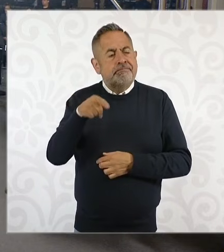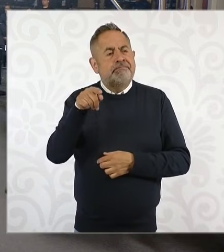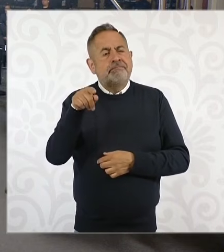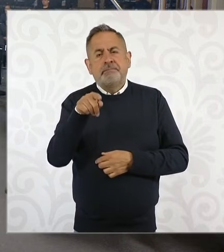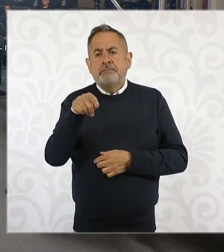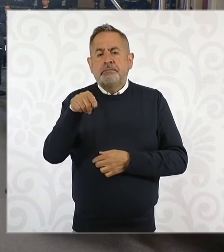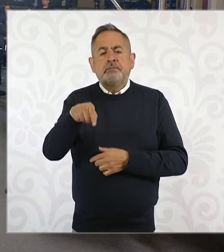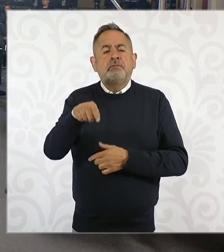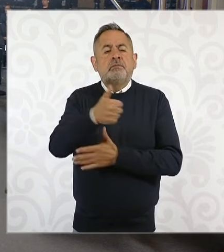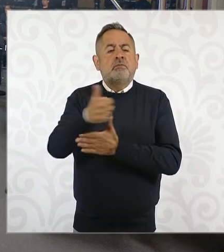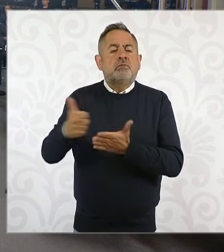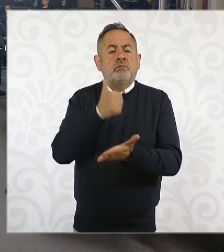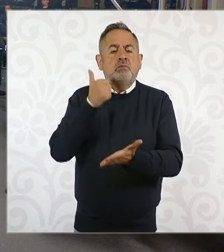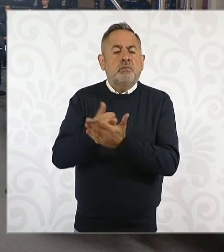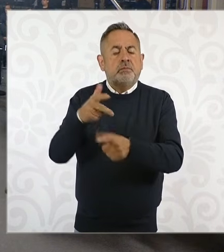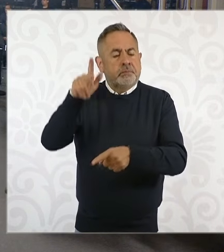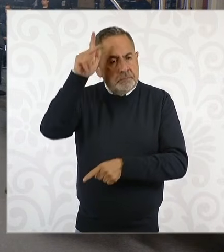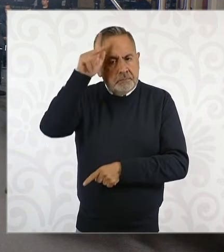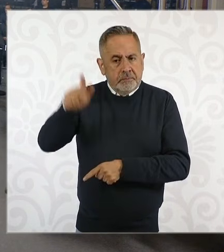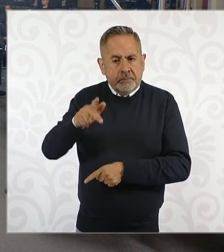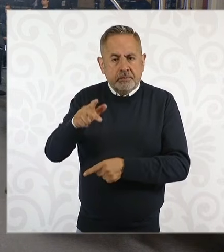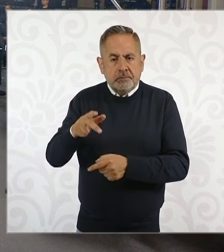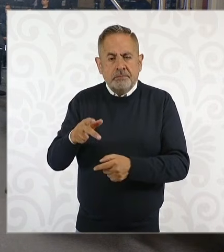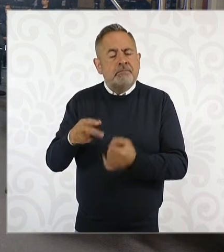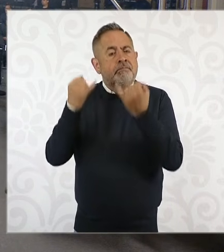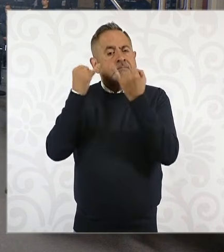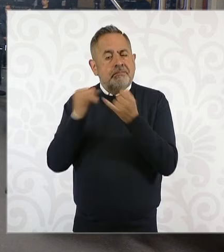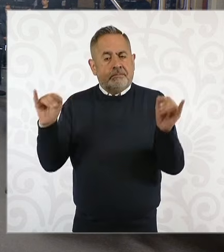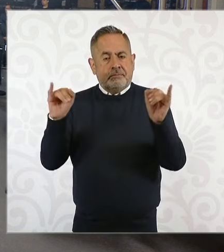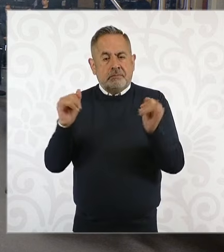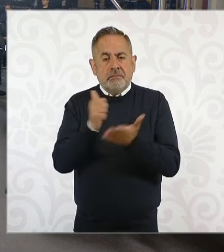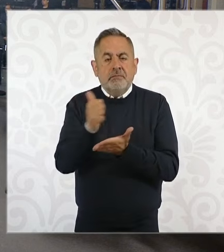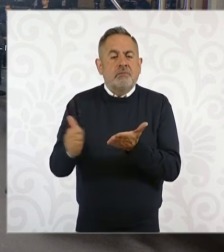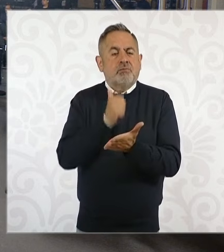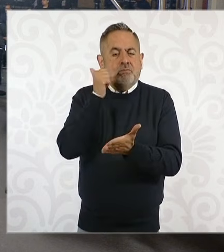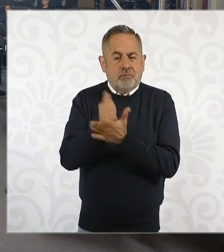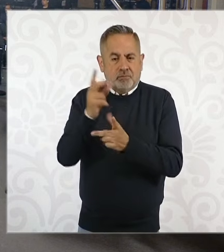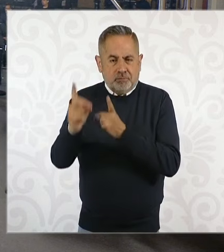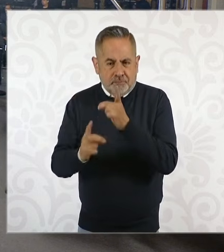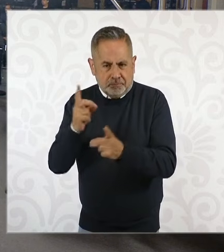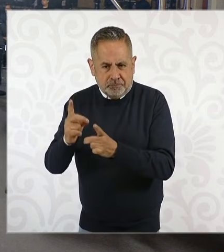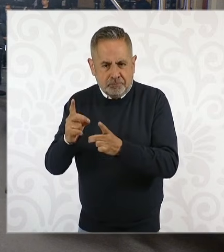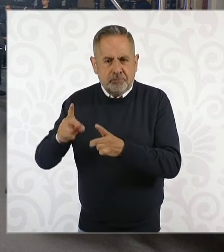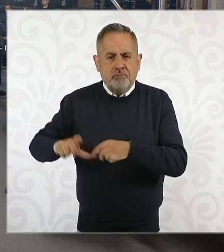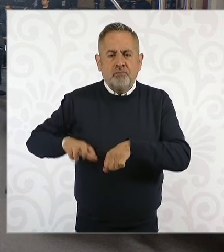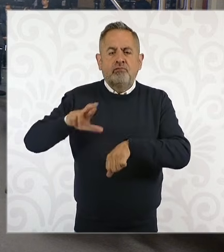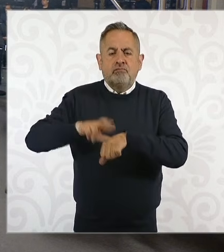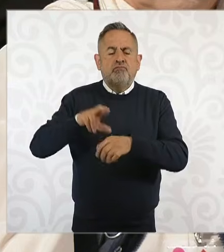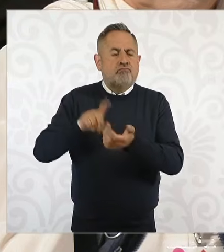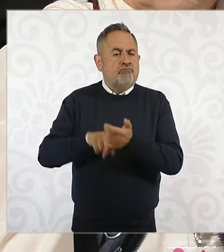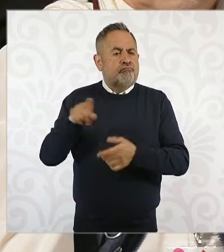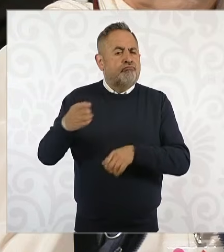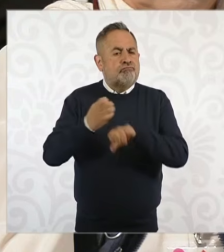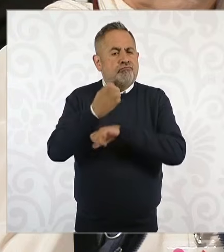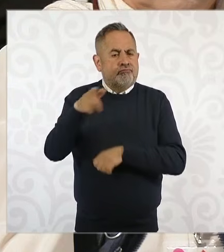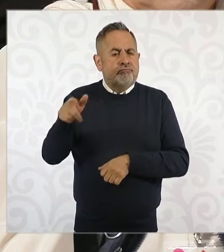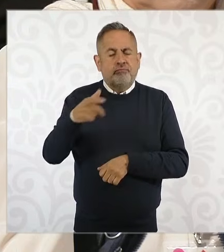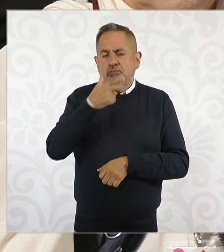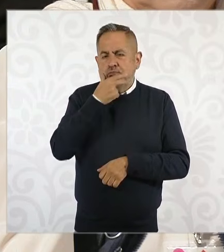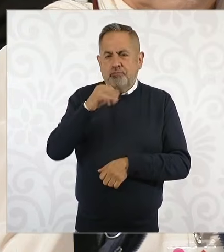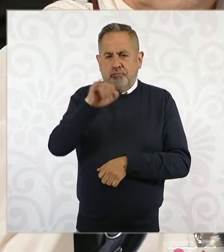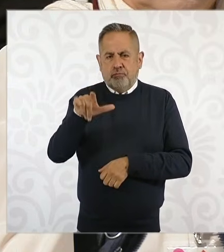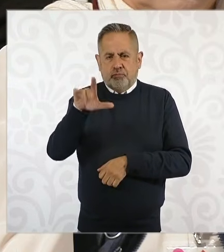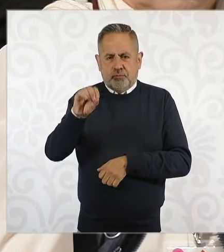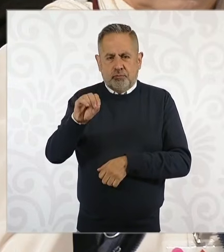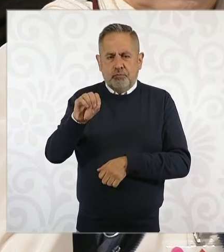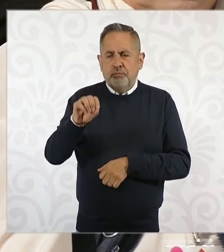inaugurada en la ciudad de Pachuca la ciudad deportiva de alto rendimiento por el gobernador del estado de Hidalgo, Julio Menchaca, y el alcalde